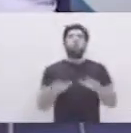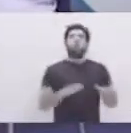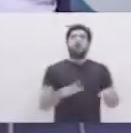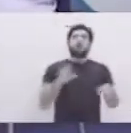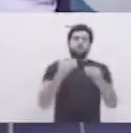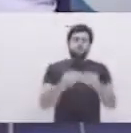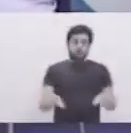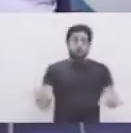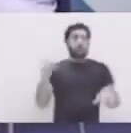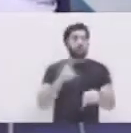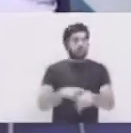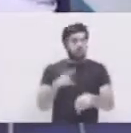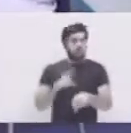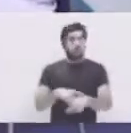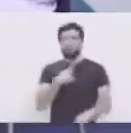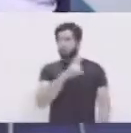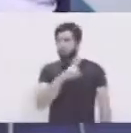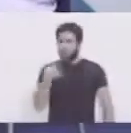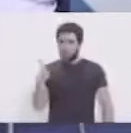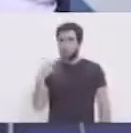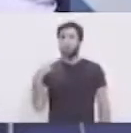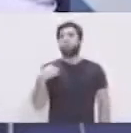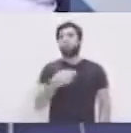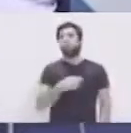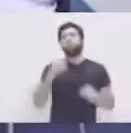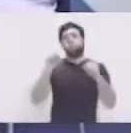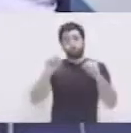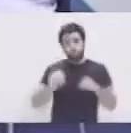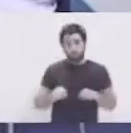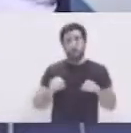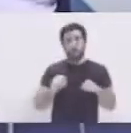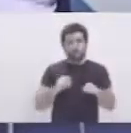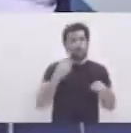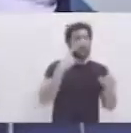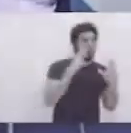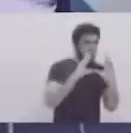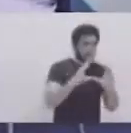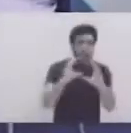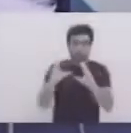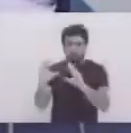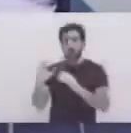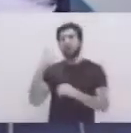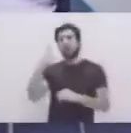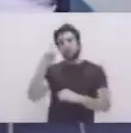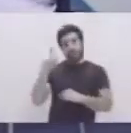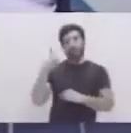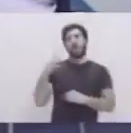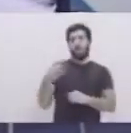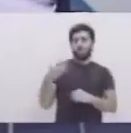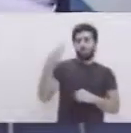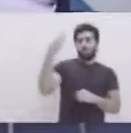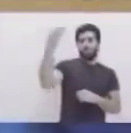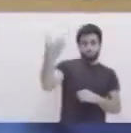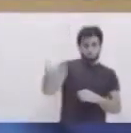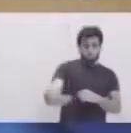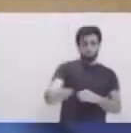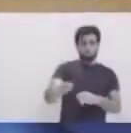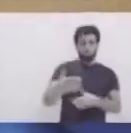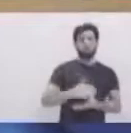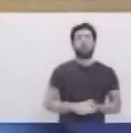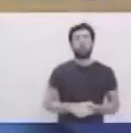del presente. Y es algo que podemos llorar en el futuro. Así que sí, muy bien, muy buen análisis,